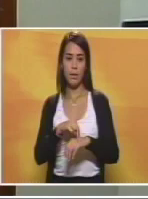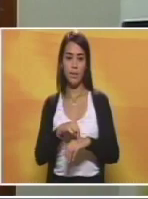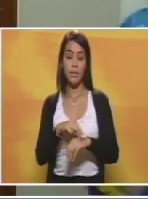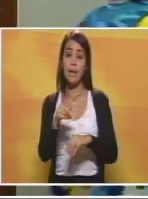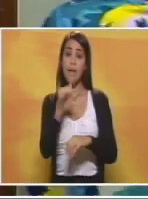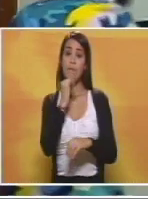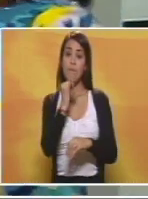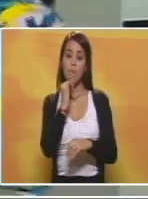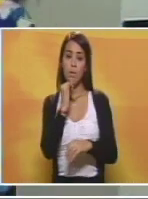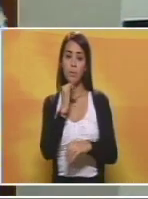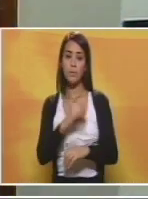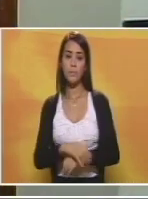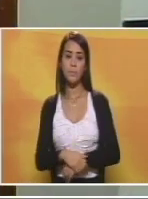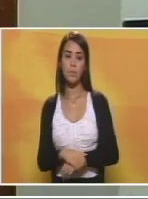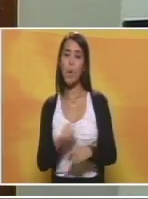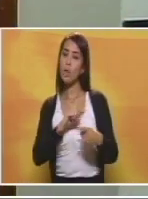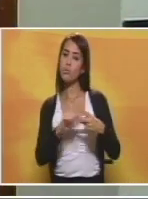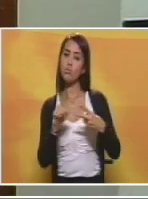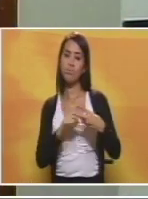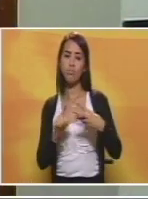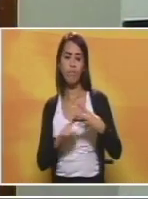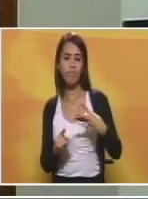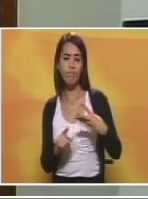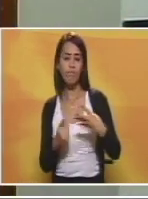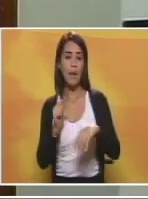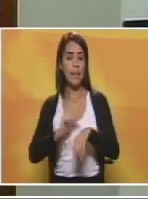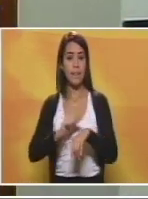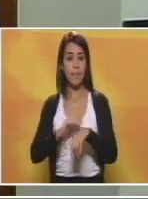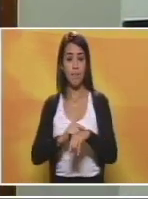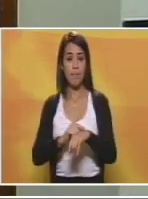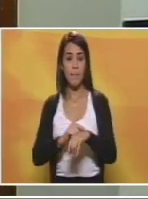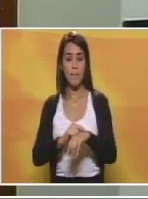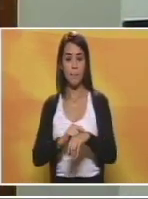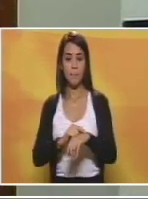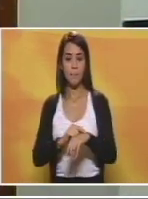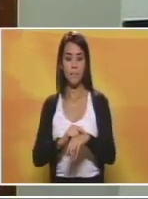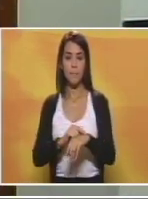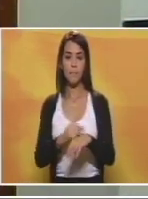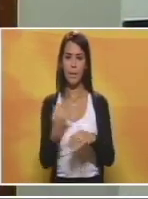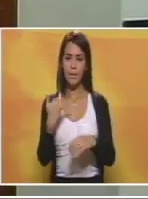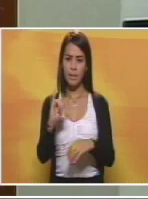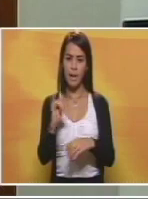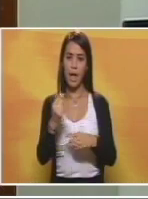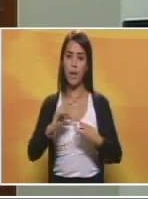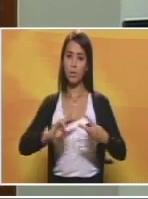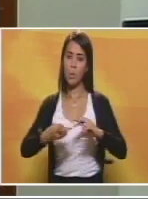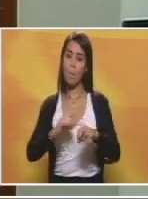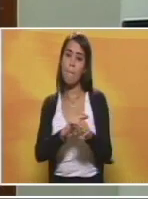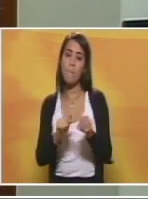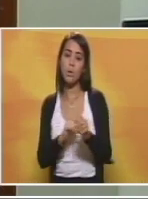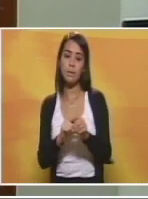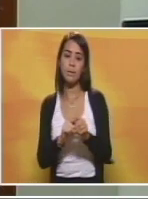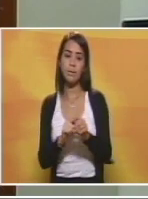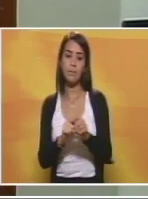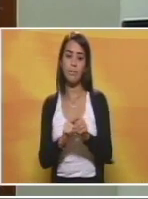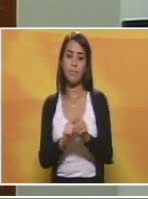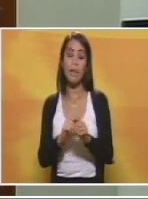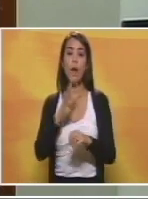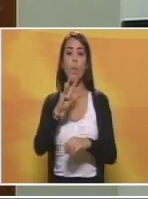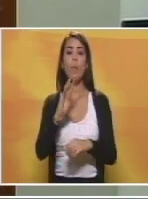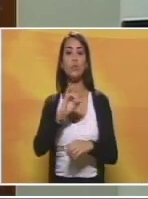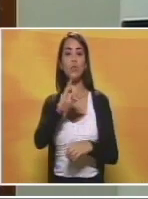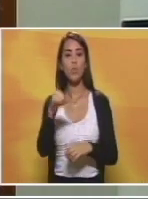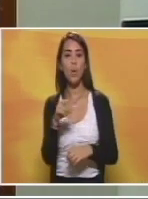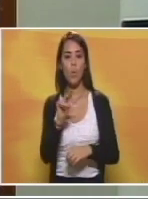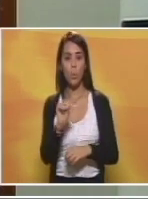señala entre otros aspectos que el tiempo para que simplemente largo en versión monetaria a primera a partir del 4